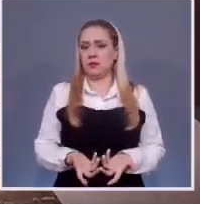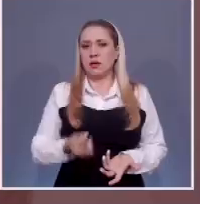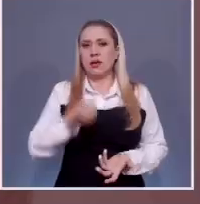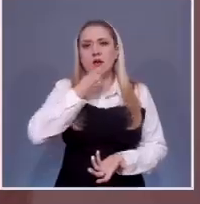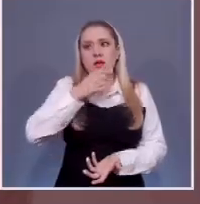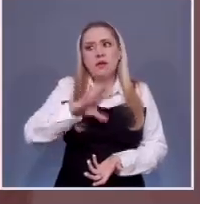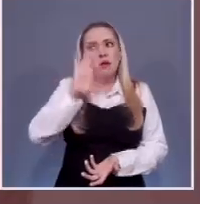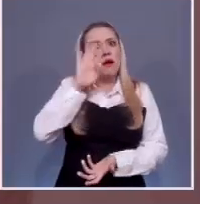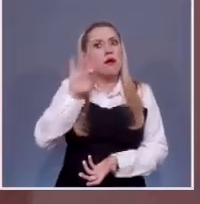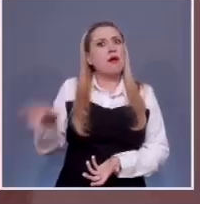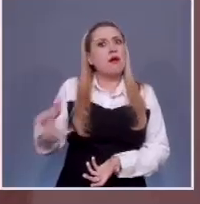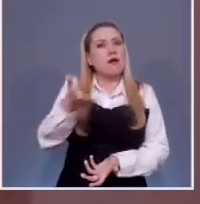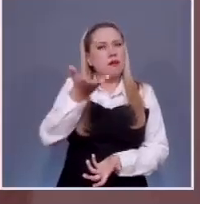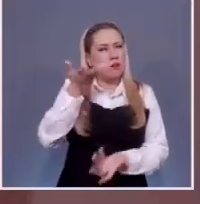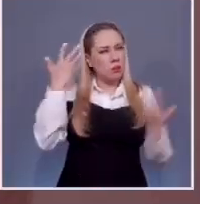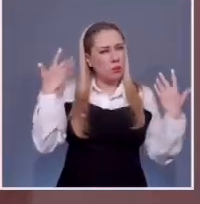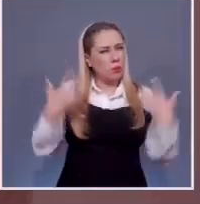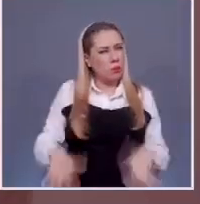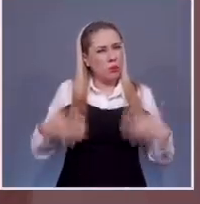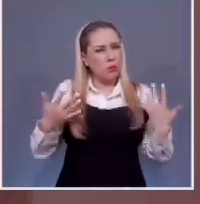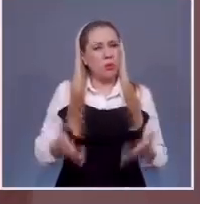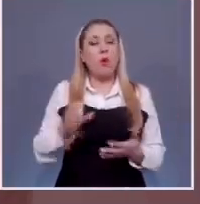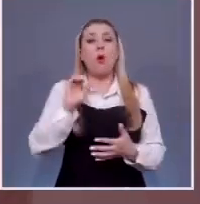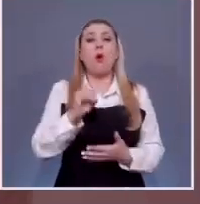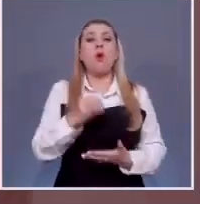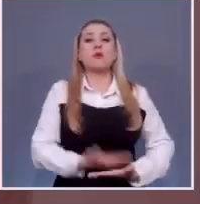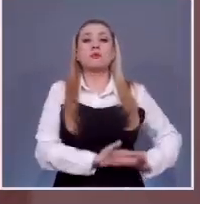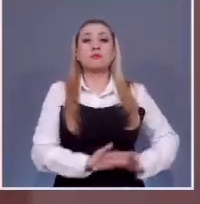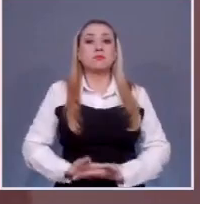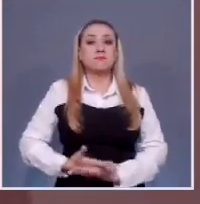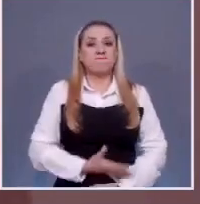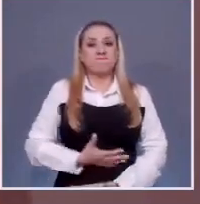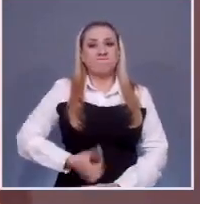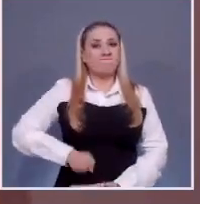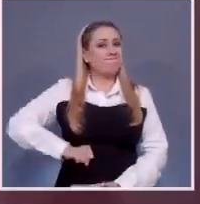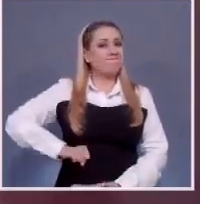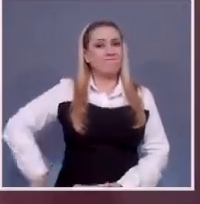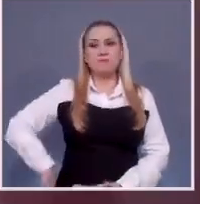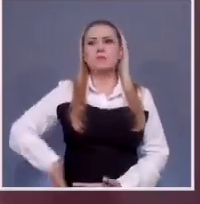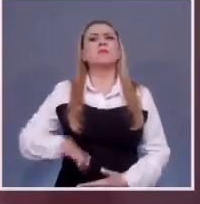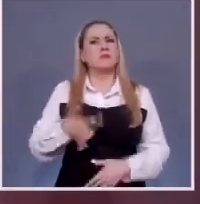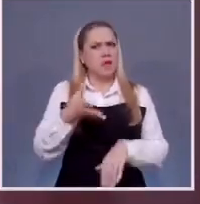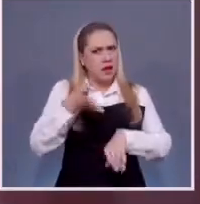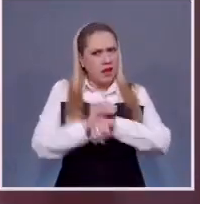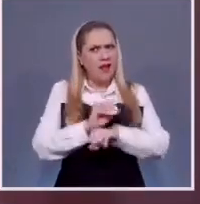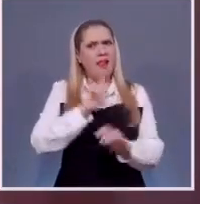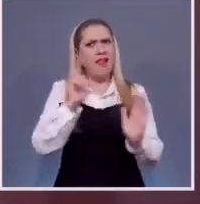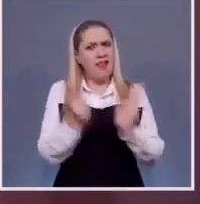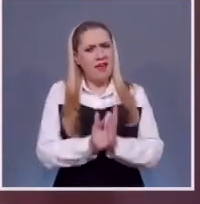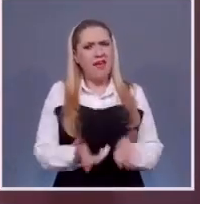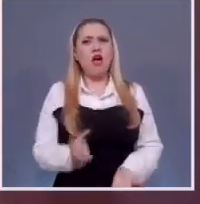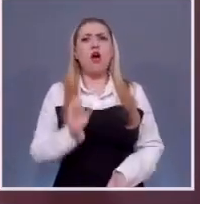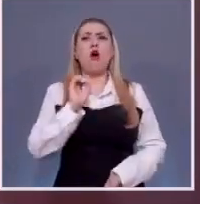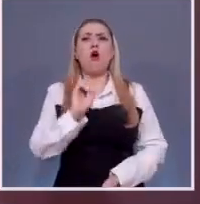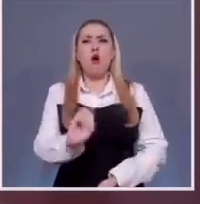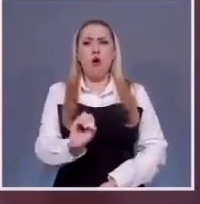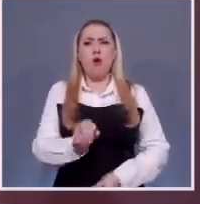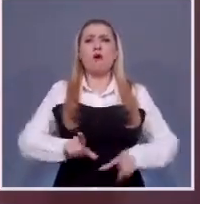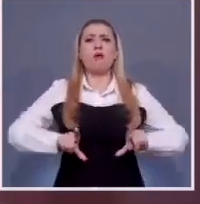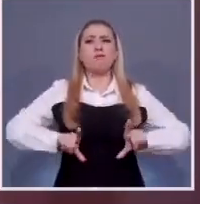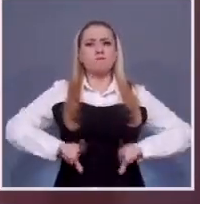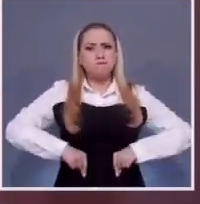fuertes como negarte el aborto cuando está legalmente permitido, o colocarte un dispositivo cuando tú no has expresado tu voluntad,